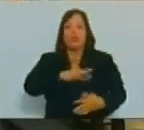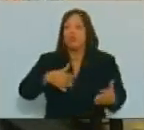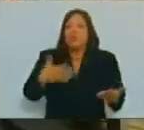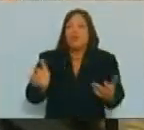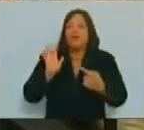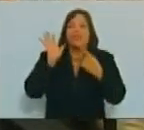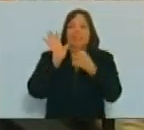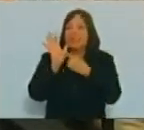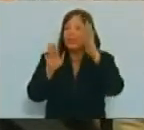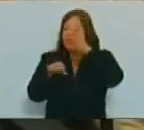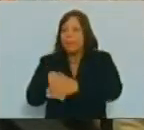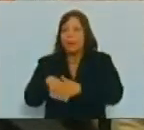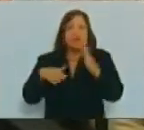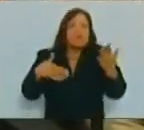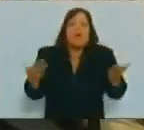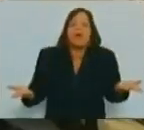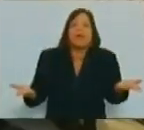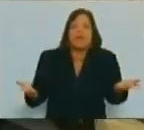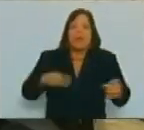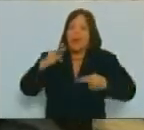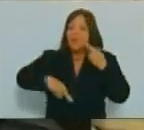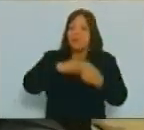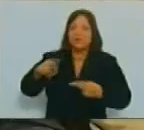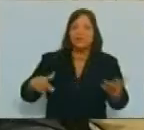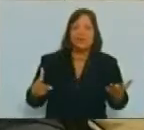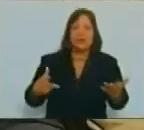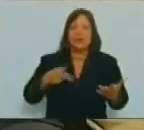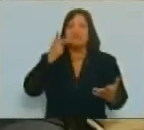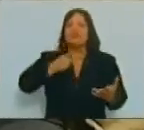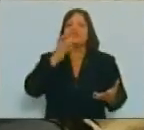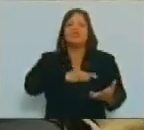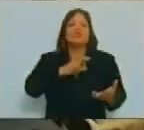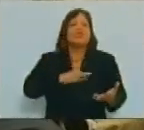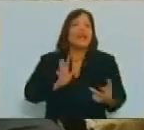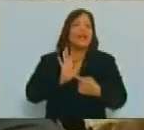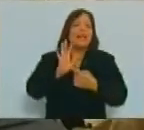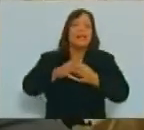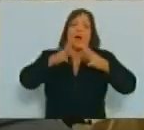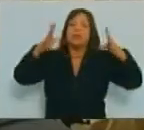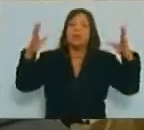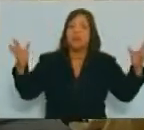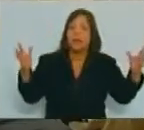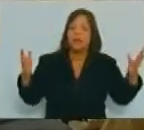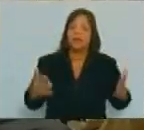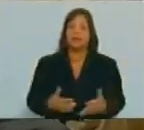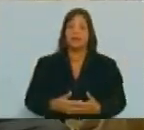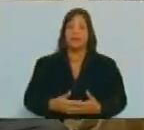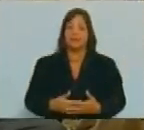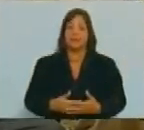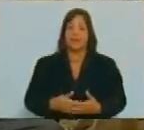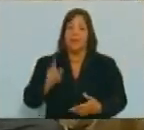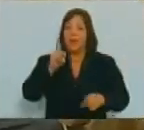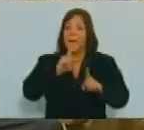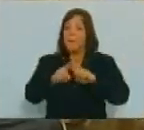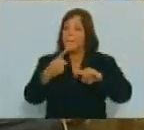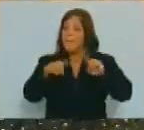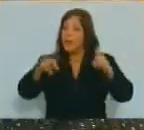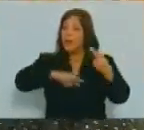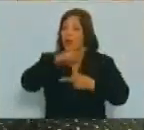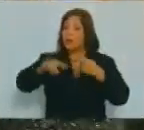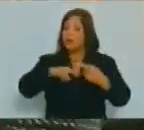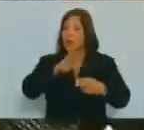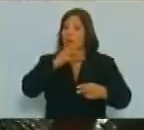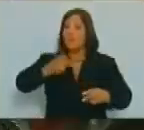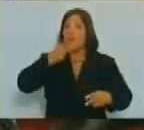realmente una política revolucionaria la política social de la revolución pero la política social de la revolución